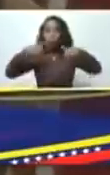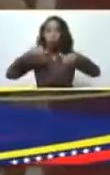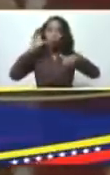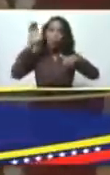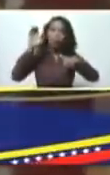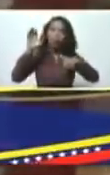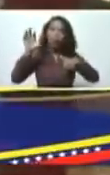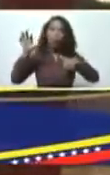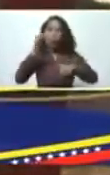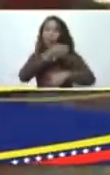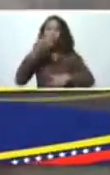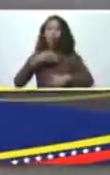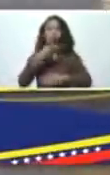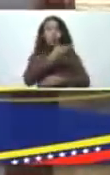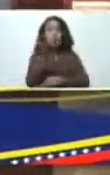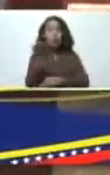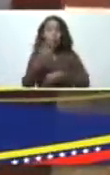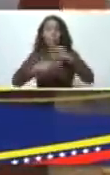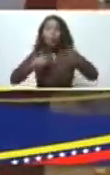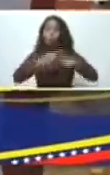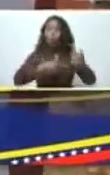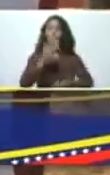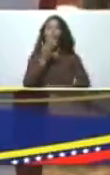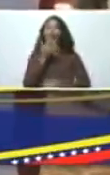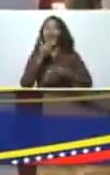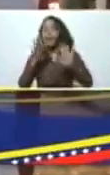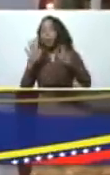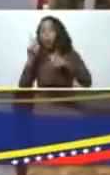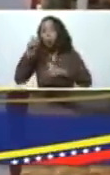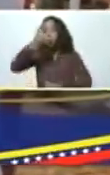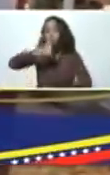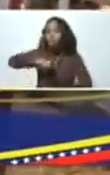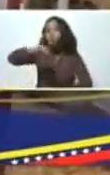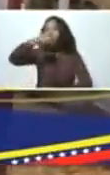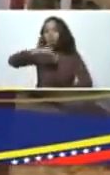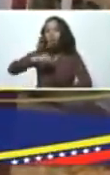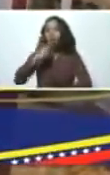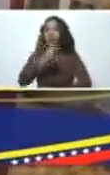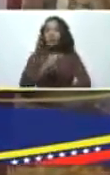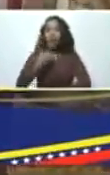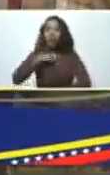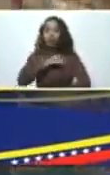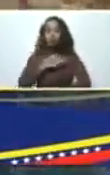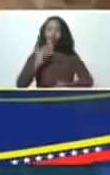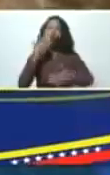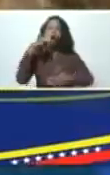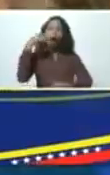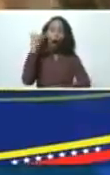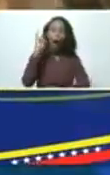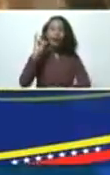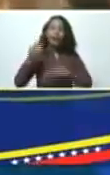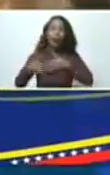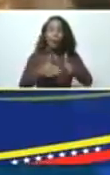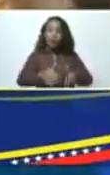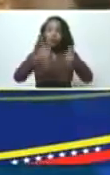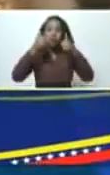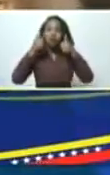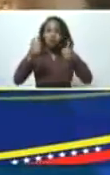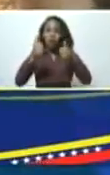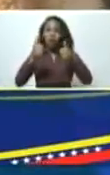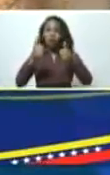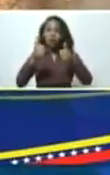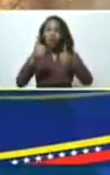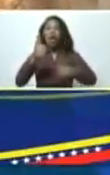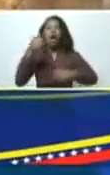la calidad con que ustedes producen, por ejemplo, estos helados, uno dice, estamos en el camino correcto. Estamos